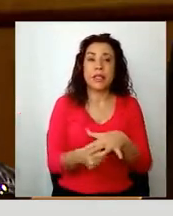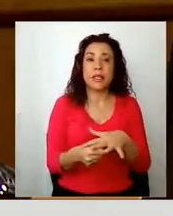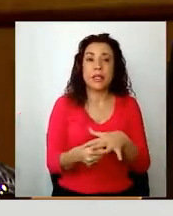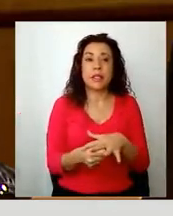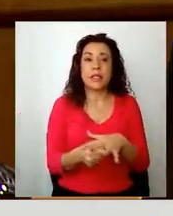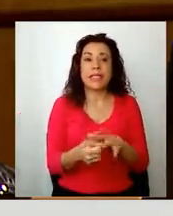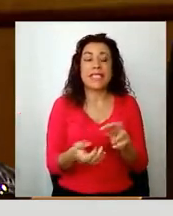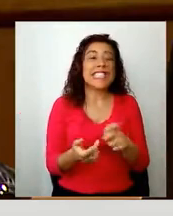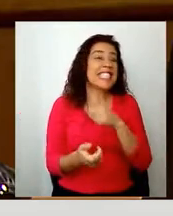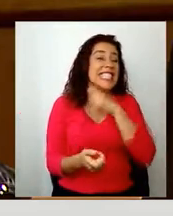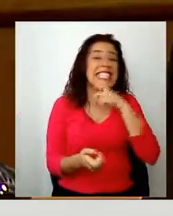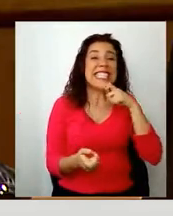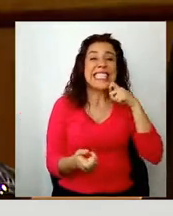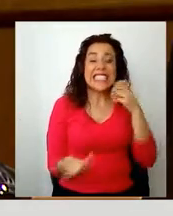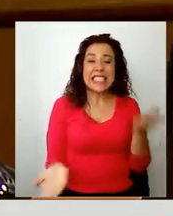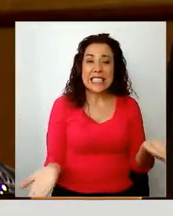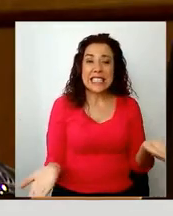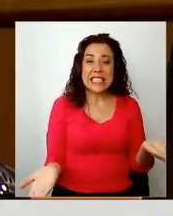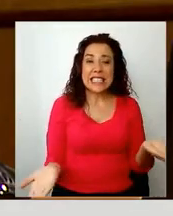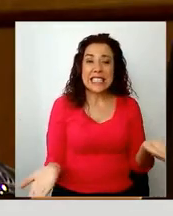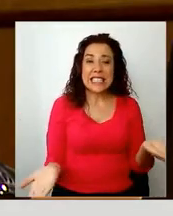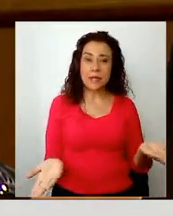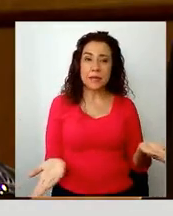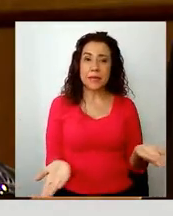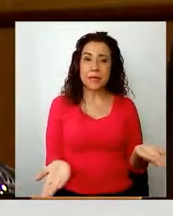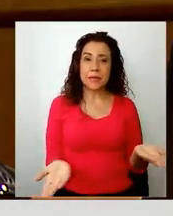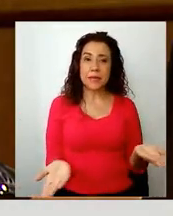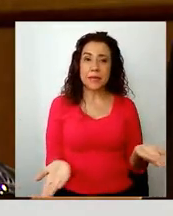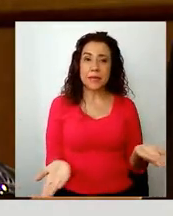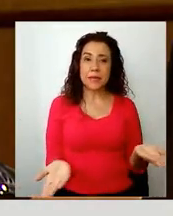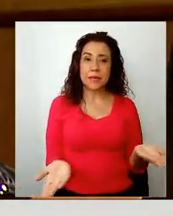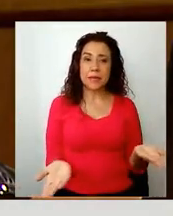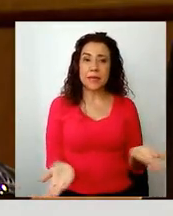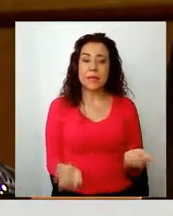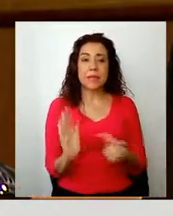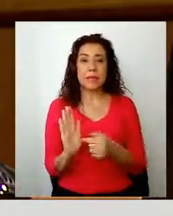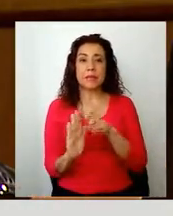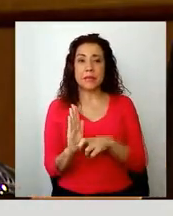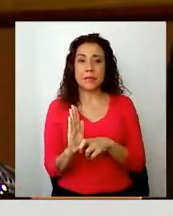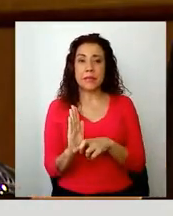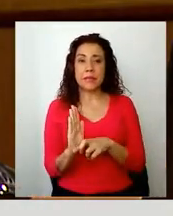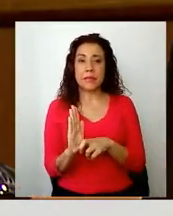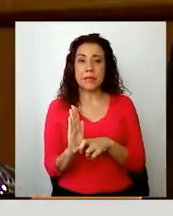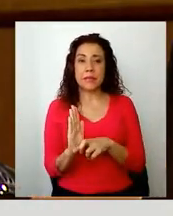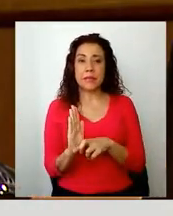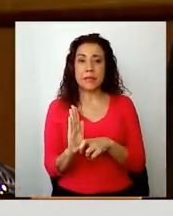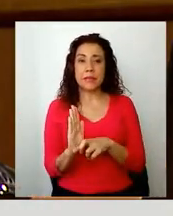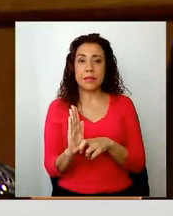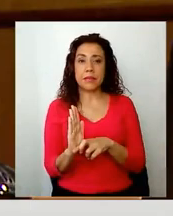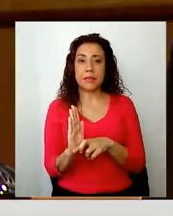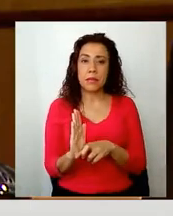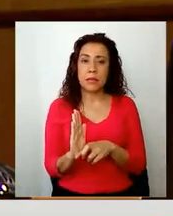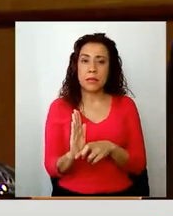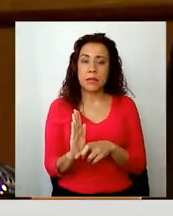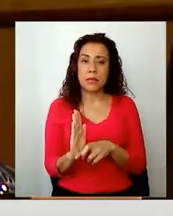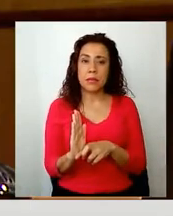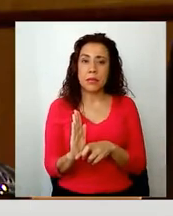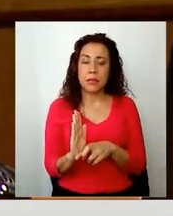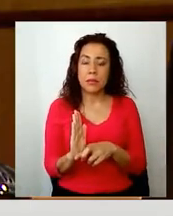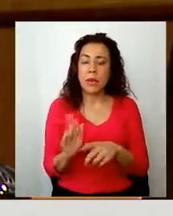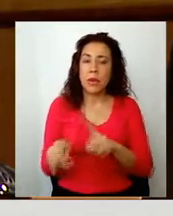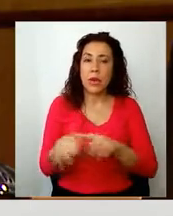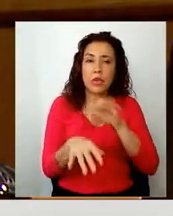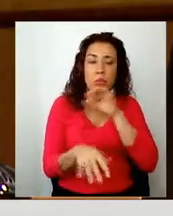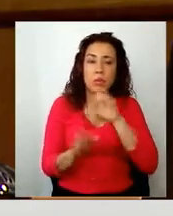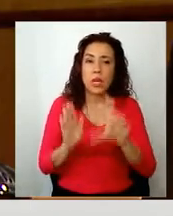por lo tanto este proyecto le favorece al permitir la incorporación de otros en la ley